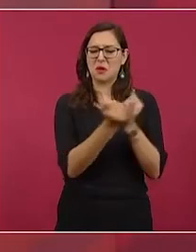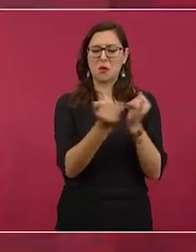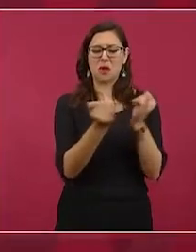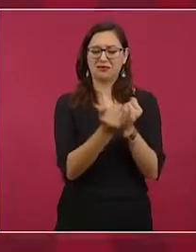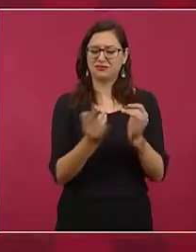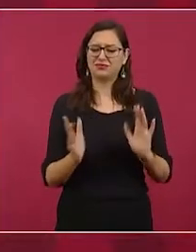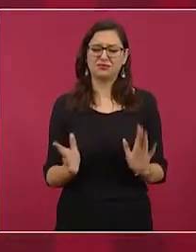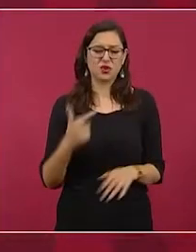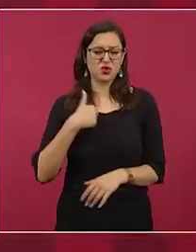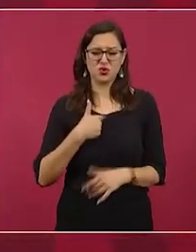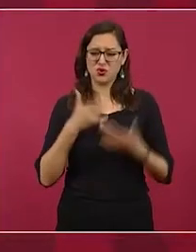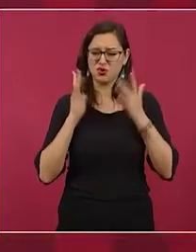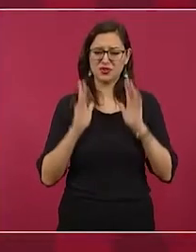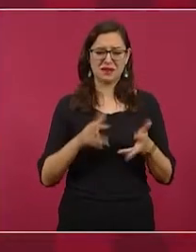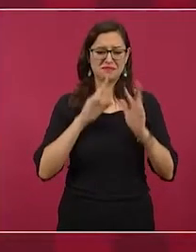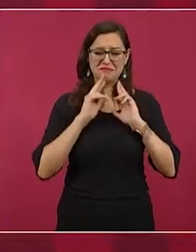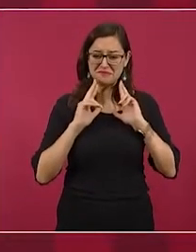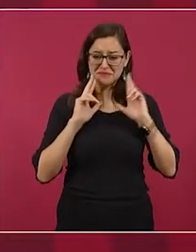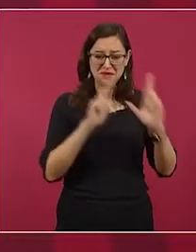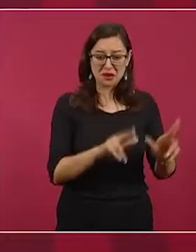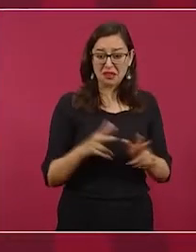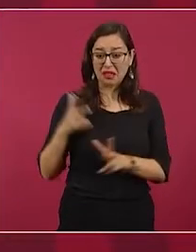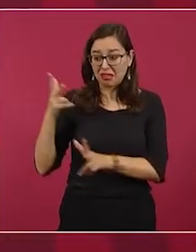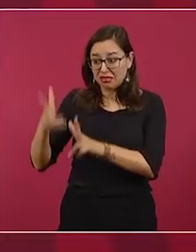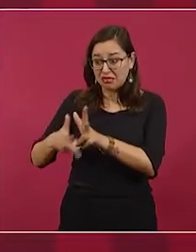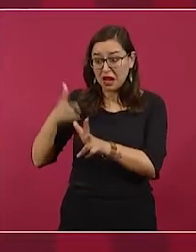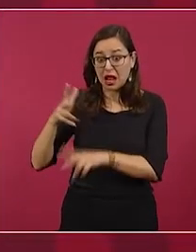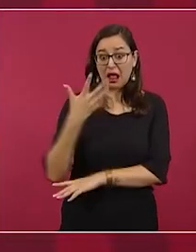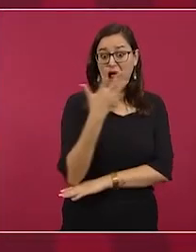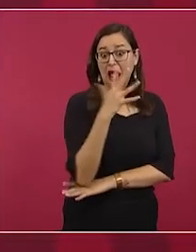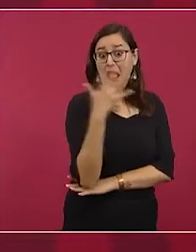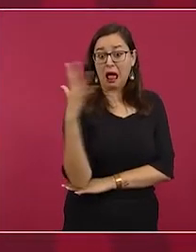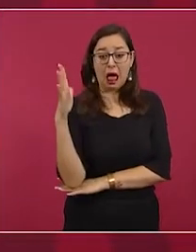No hay destrucción de la selva,